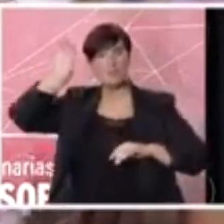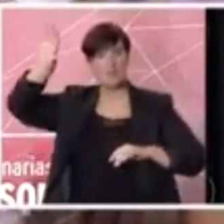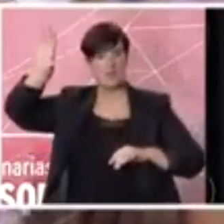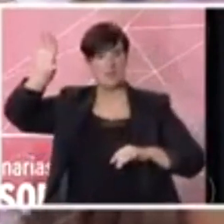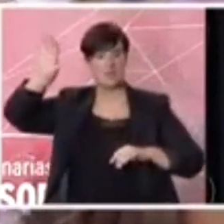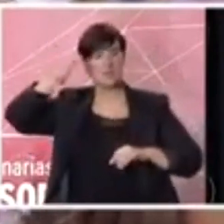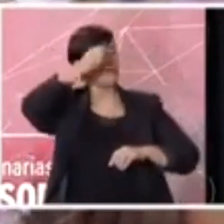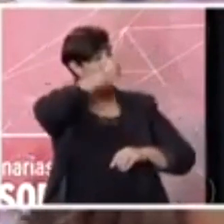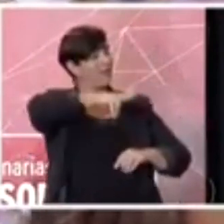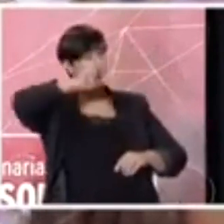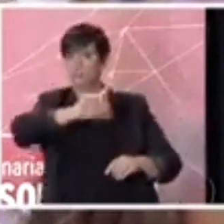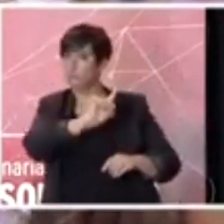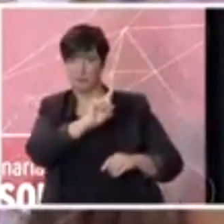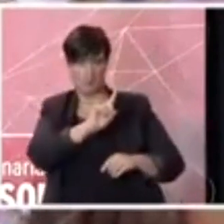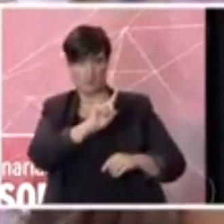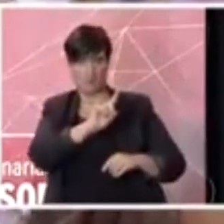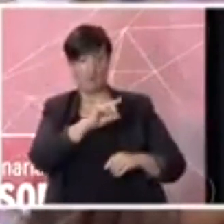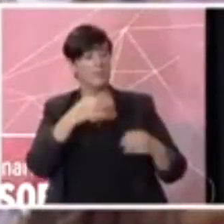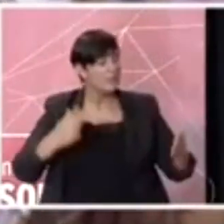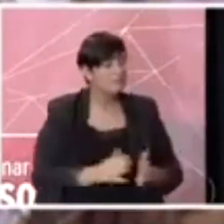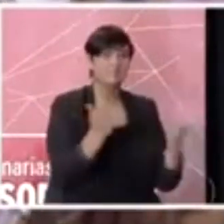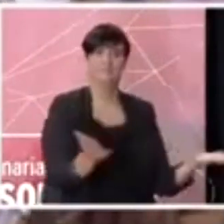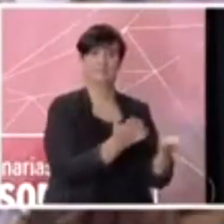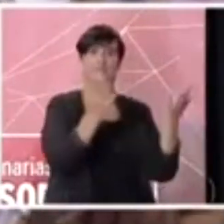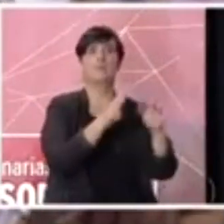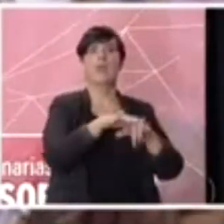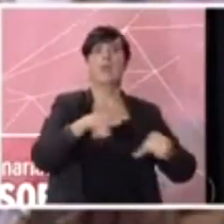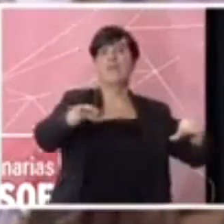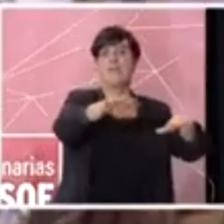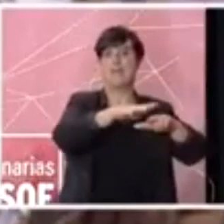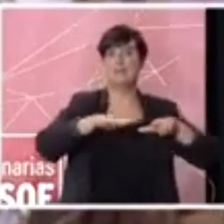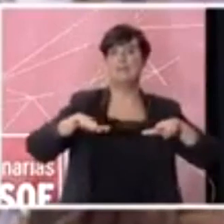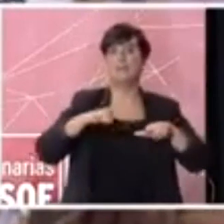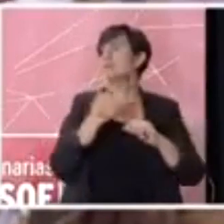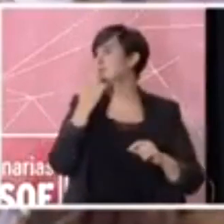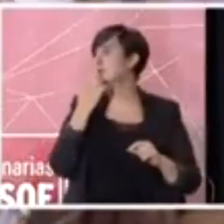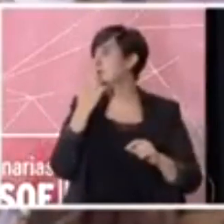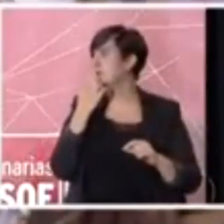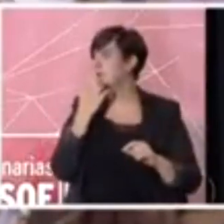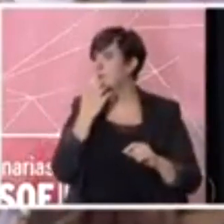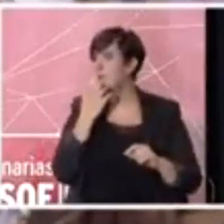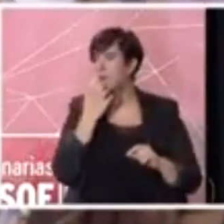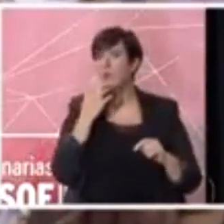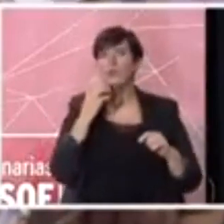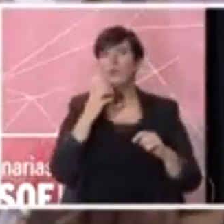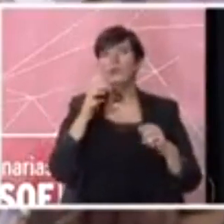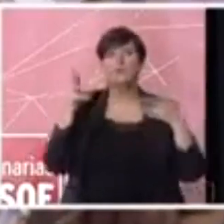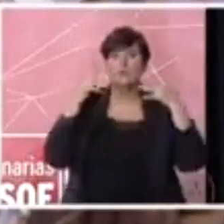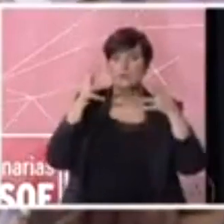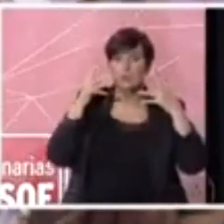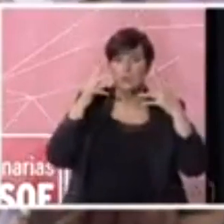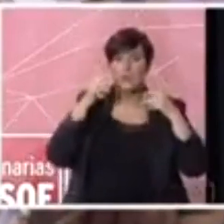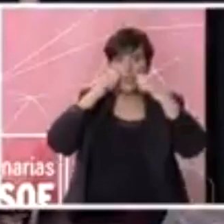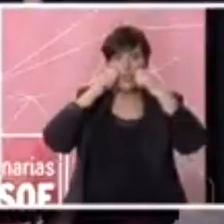es no reconocerlas, sino precisamente incentivarlas con esos espacios como, por ejemplo, los consejos interterritoriales de